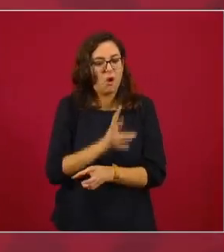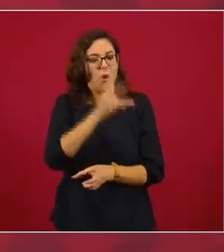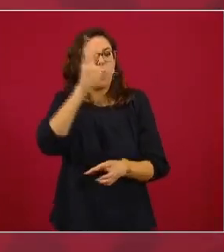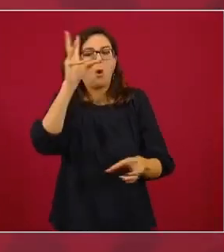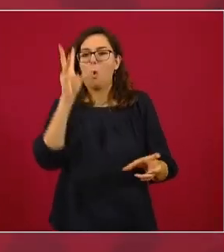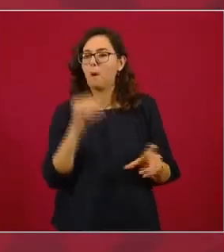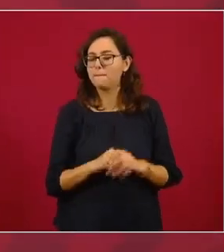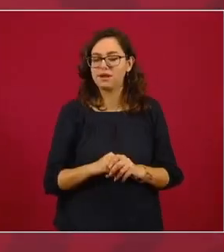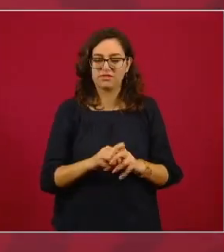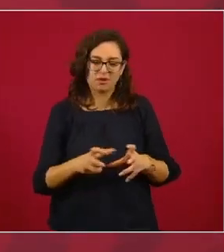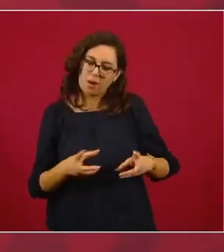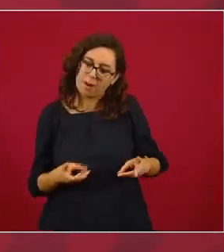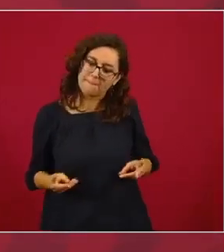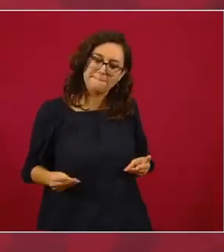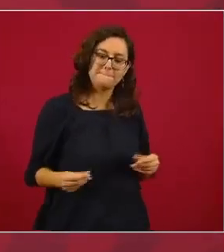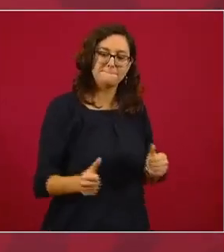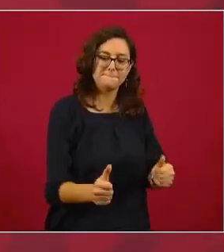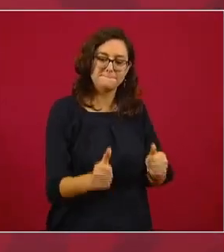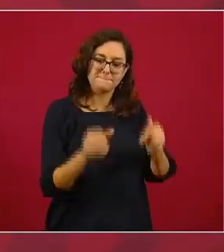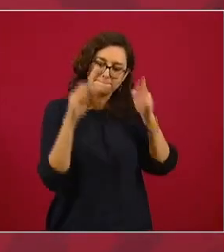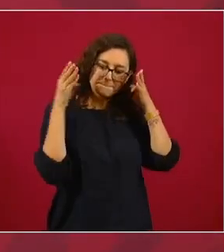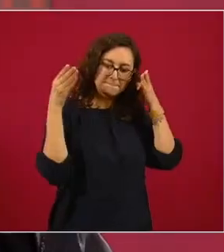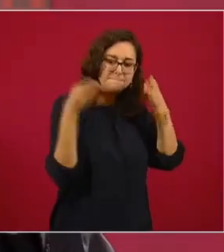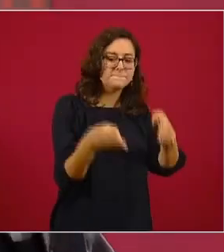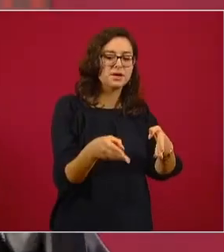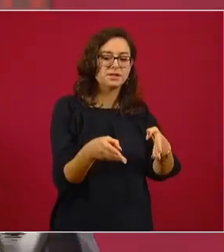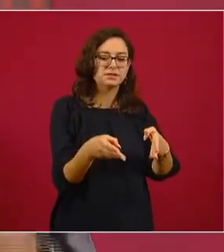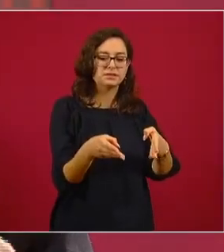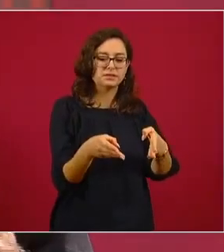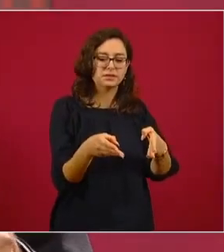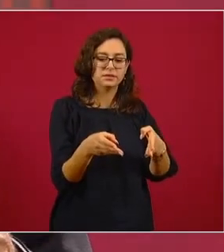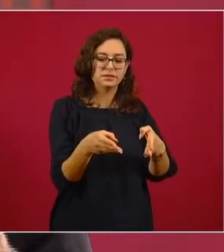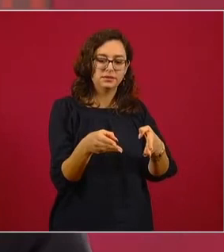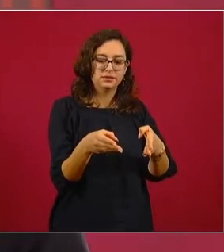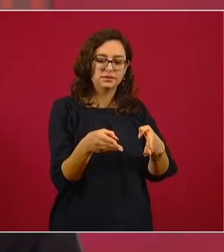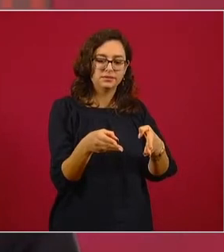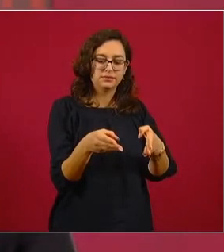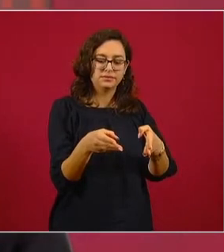va a ser para